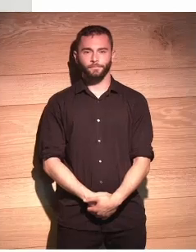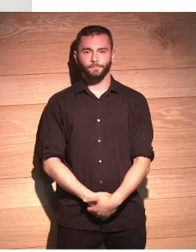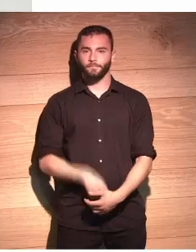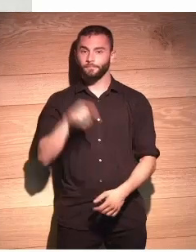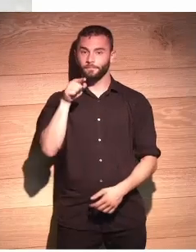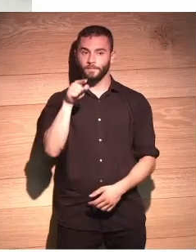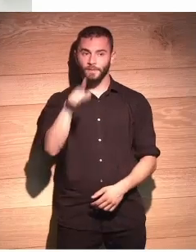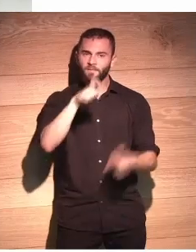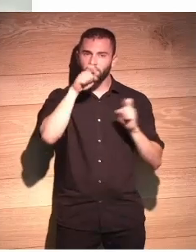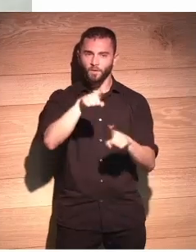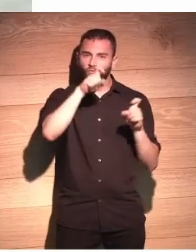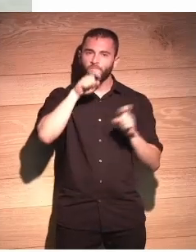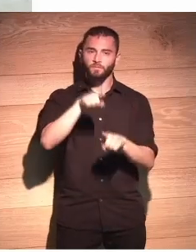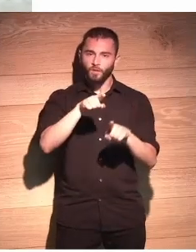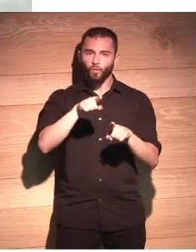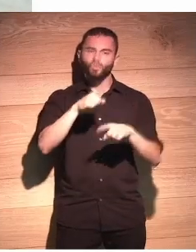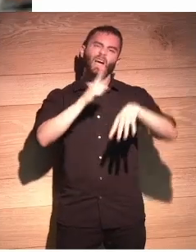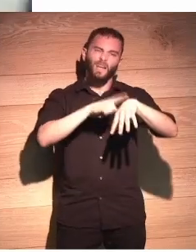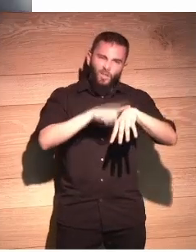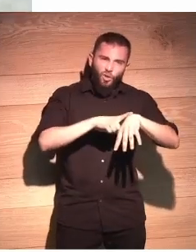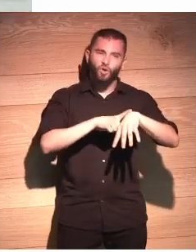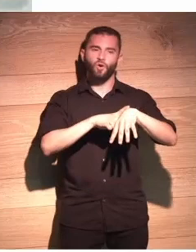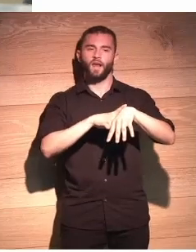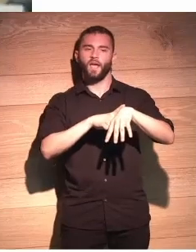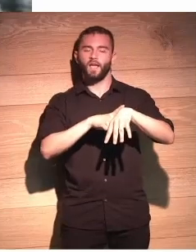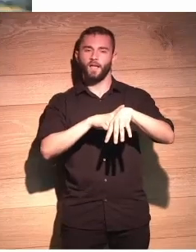Y le va preguntando qué hora es